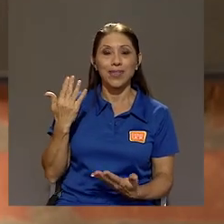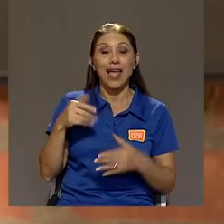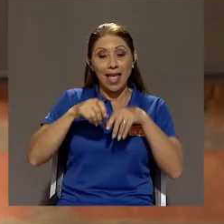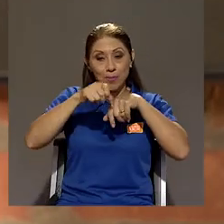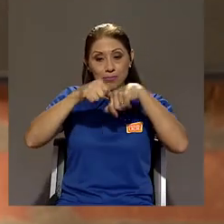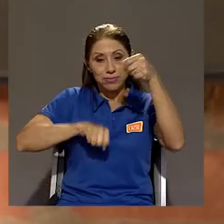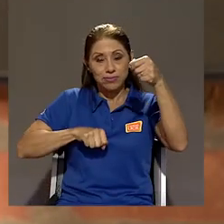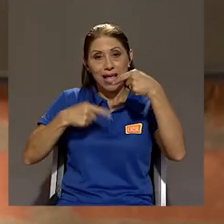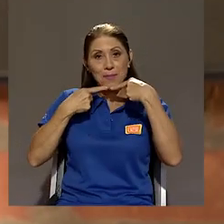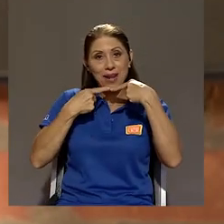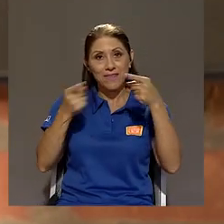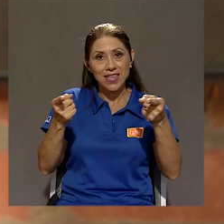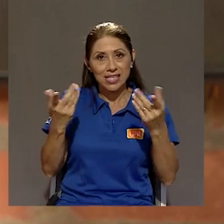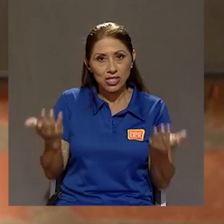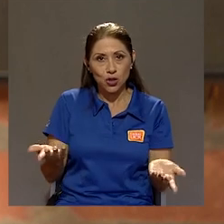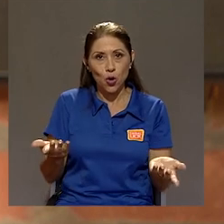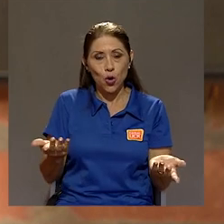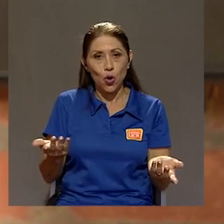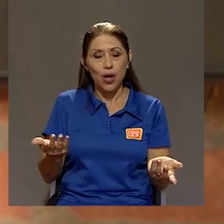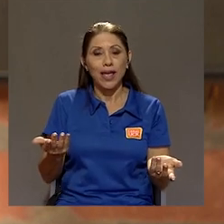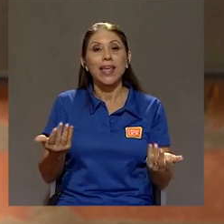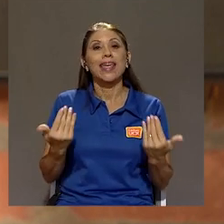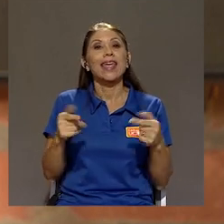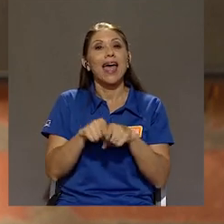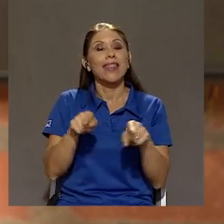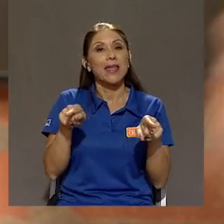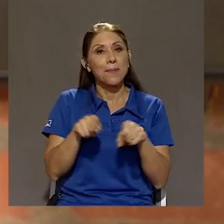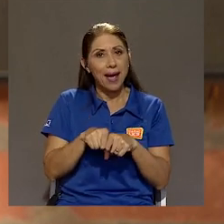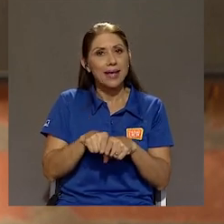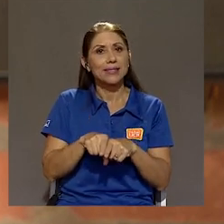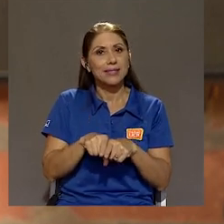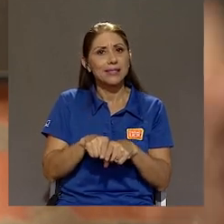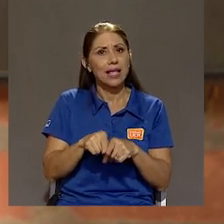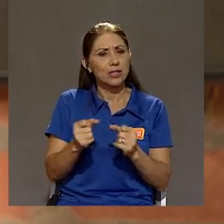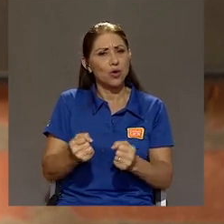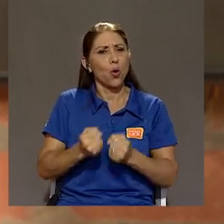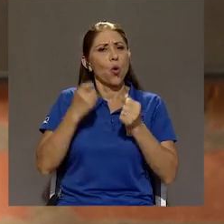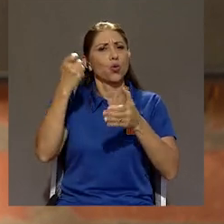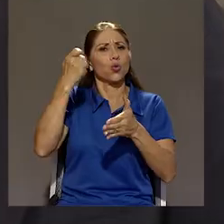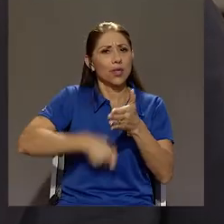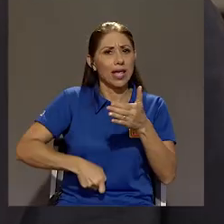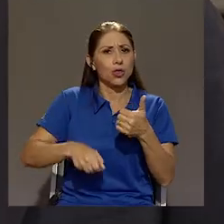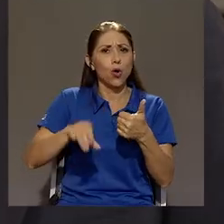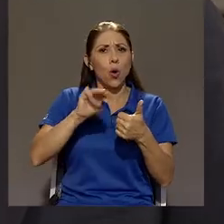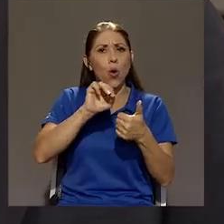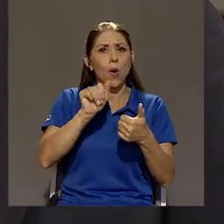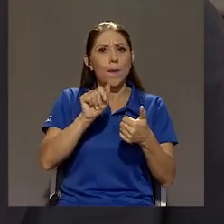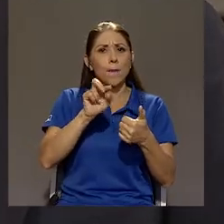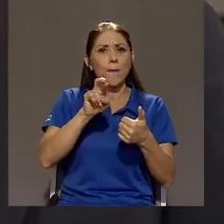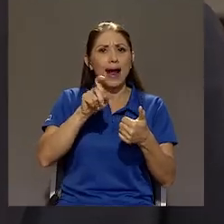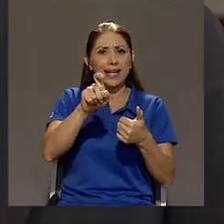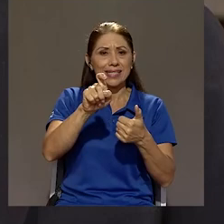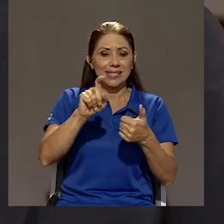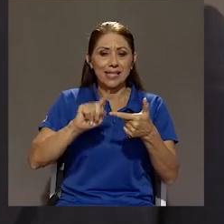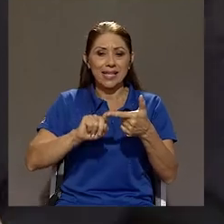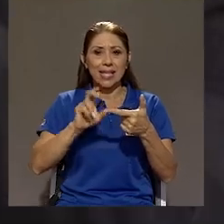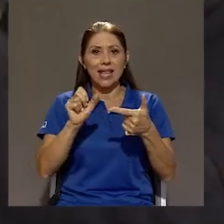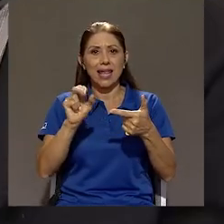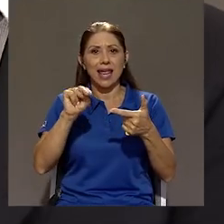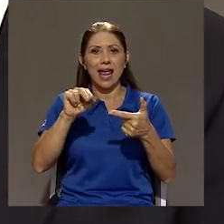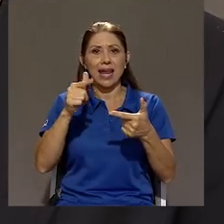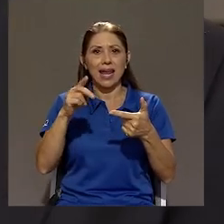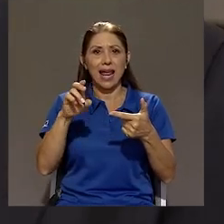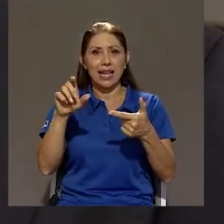el manifiesto, que además es contundente, es de Marx y de Engels, pero es contundente. Pero